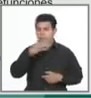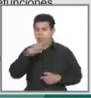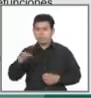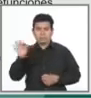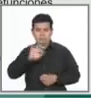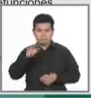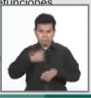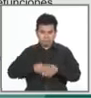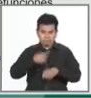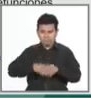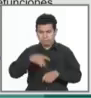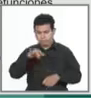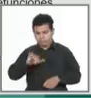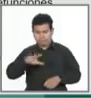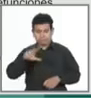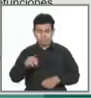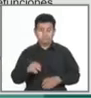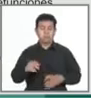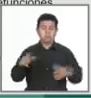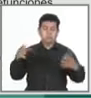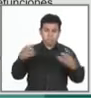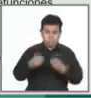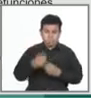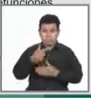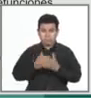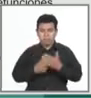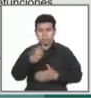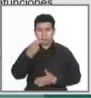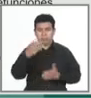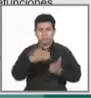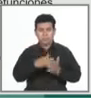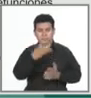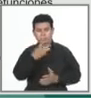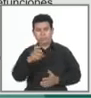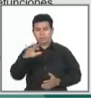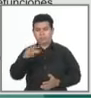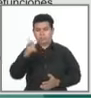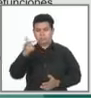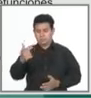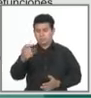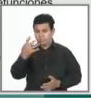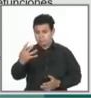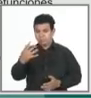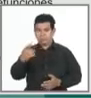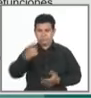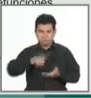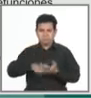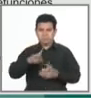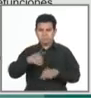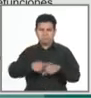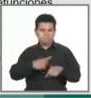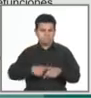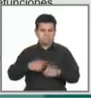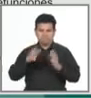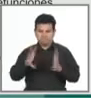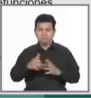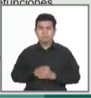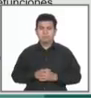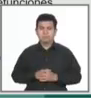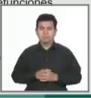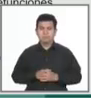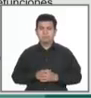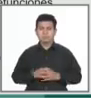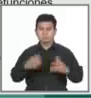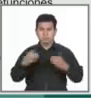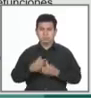notificados de los cuales 25 mil 354 están confirmados y se